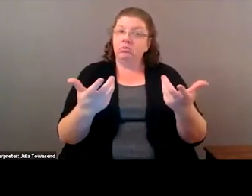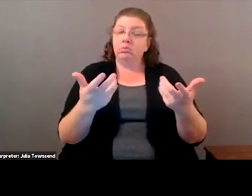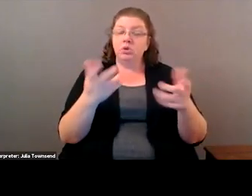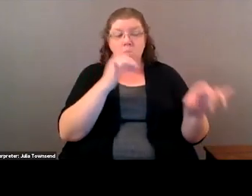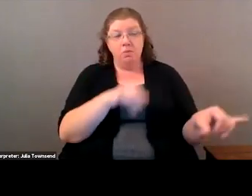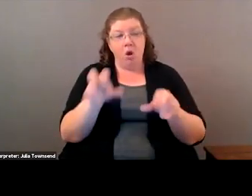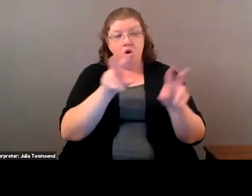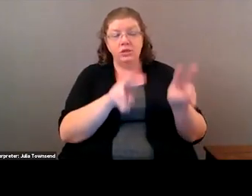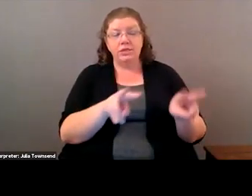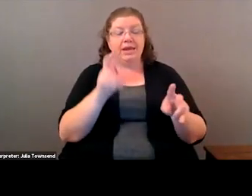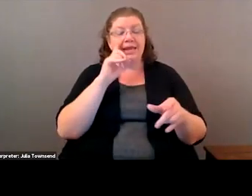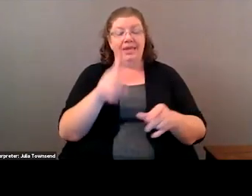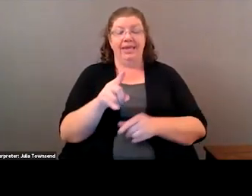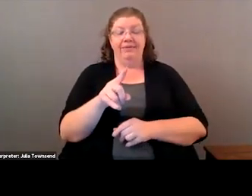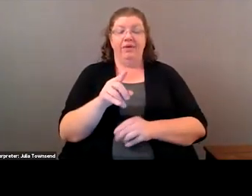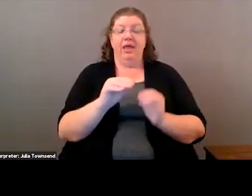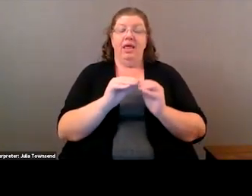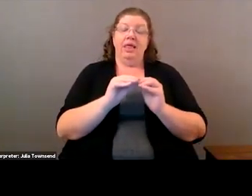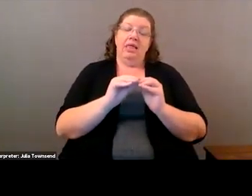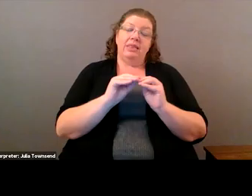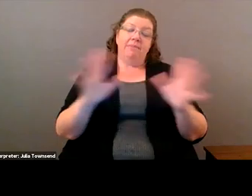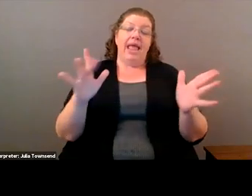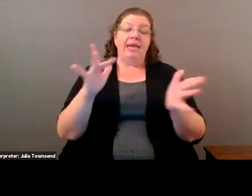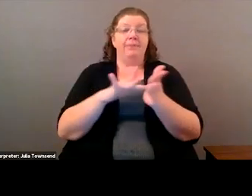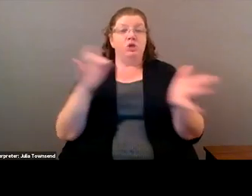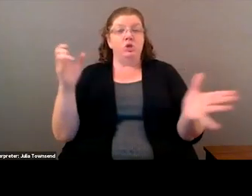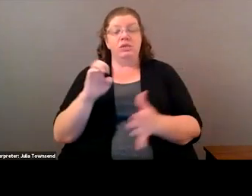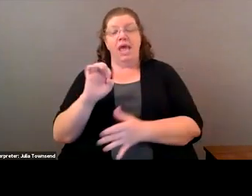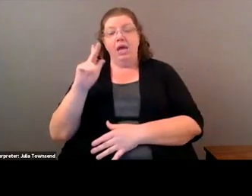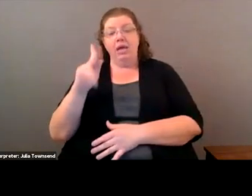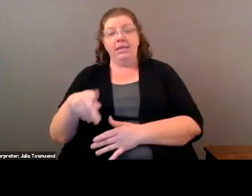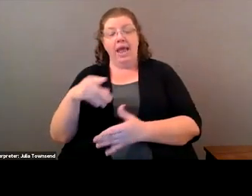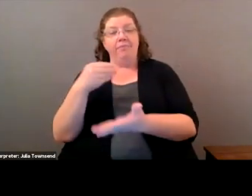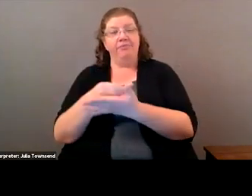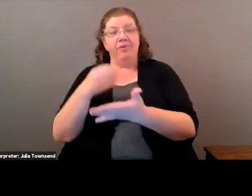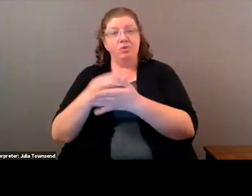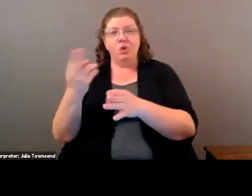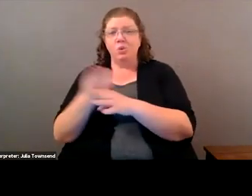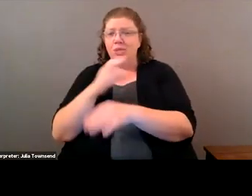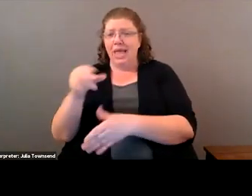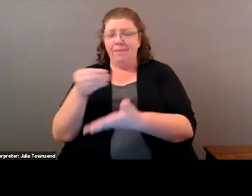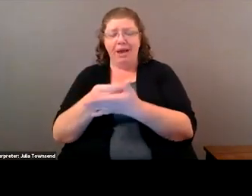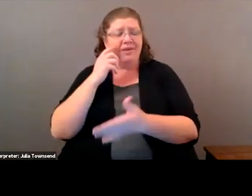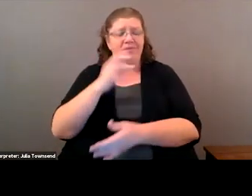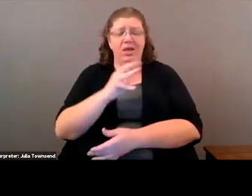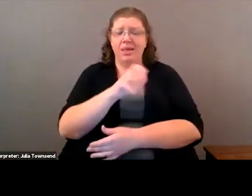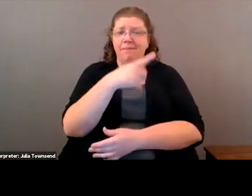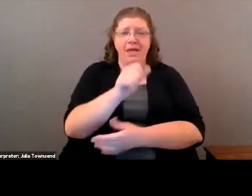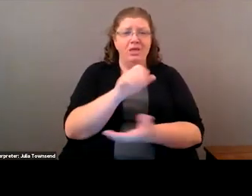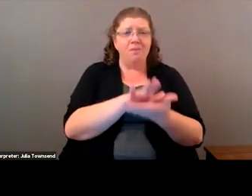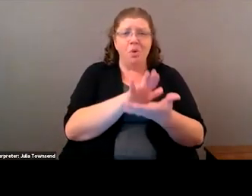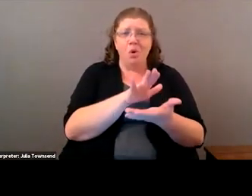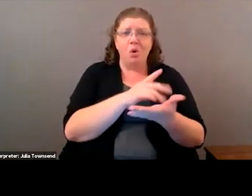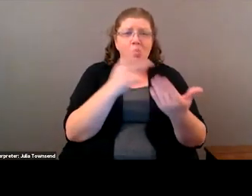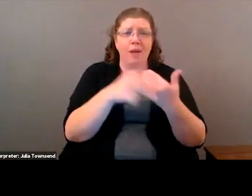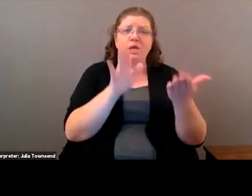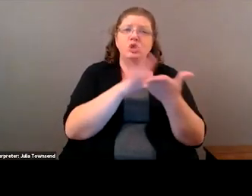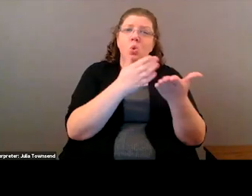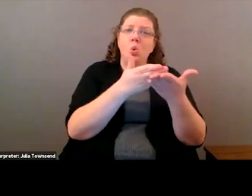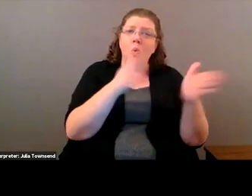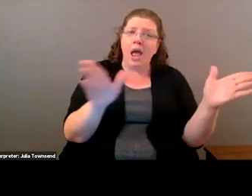es un mal uso de fondos del catch no deberían de usarlo para los programas de